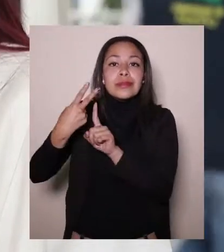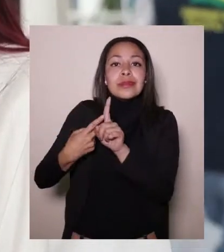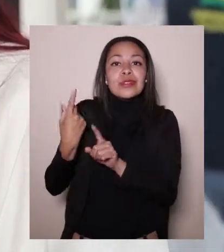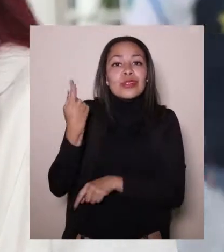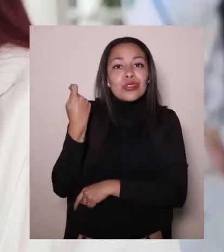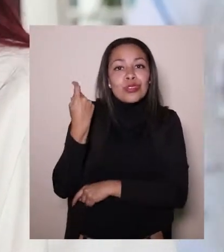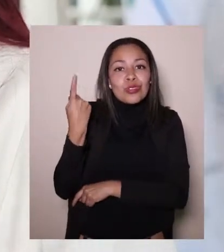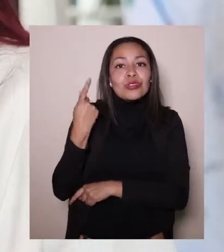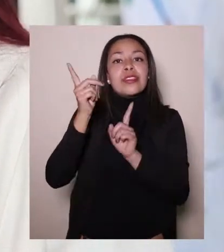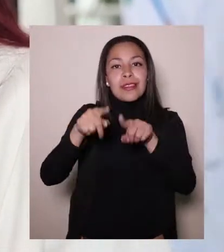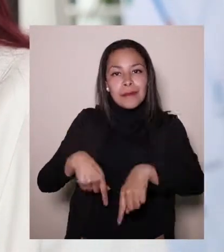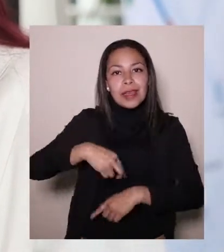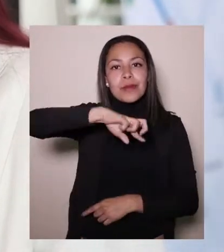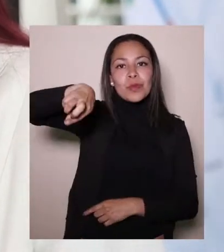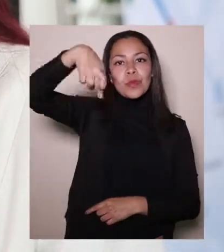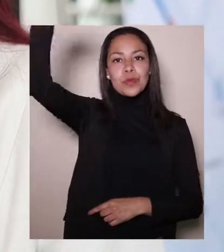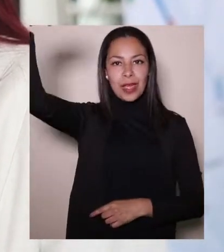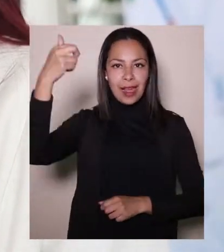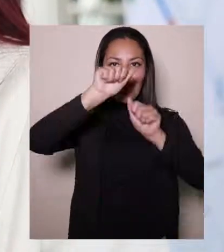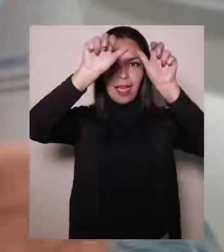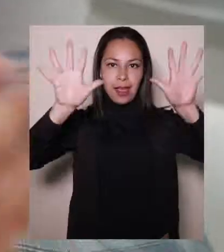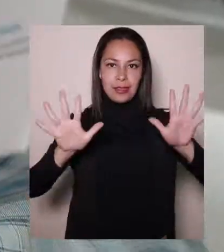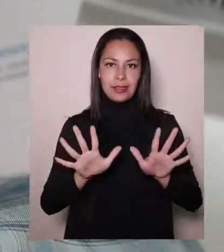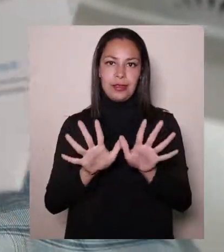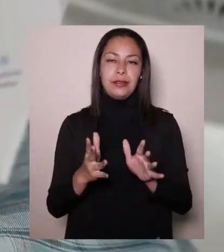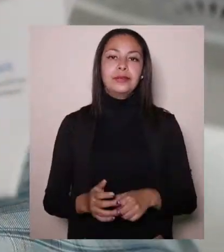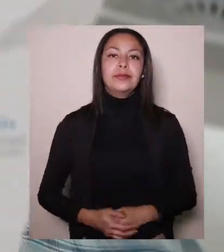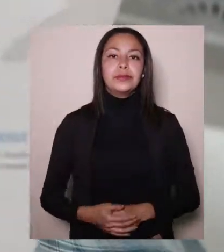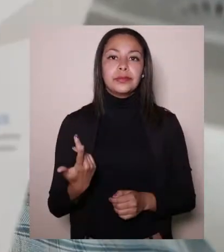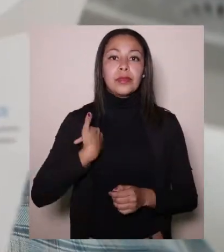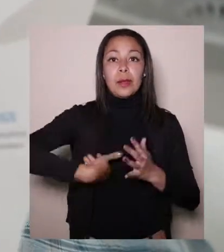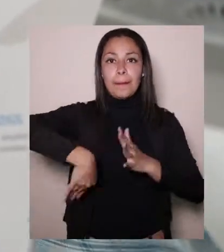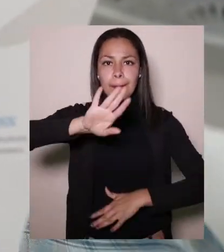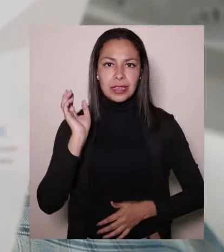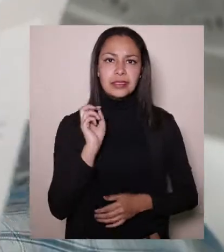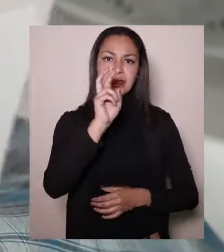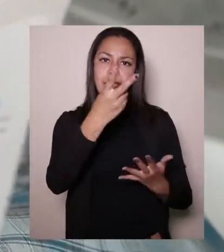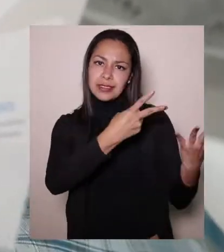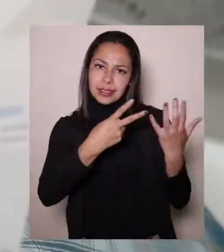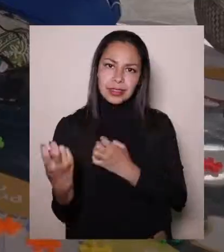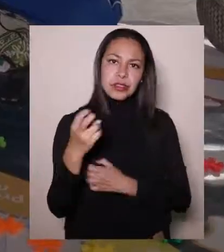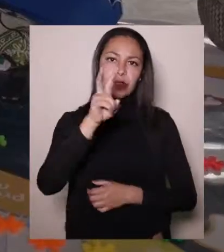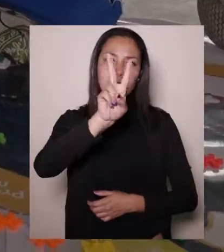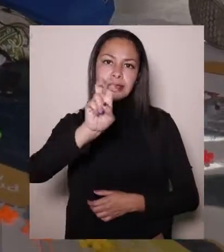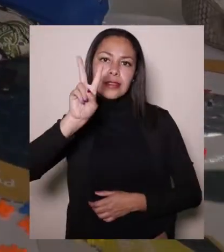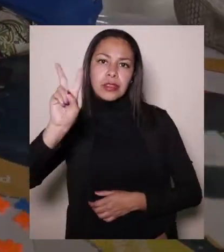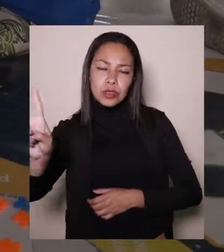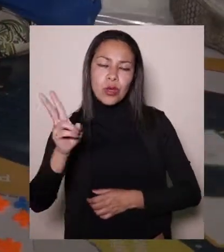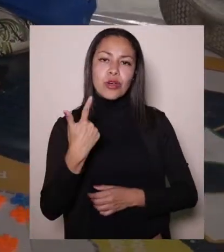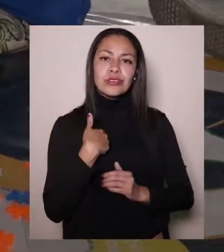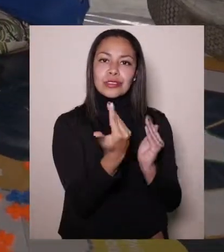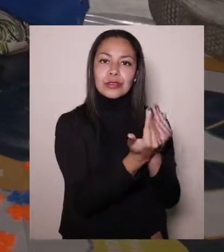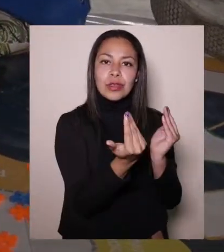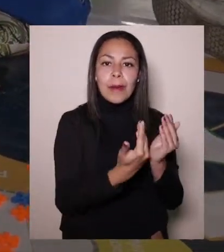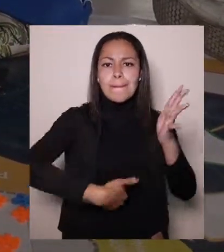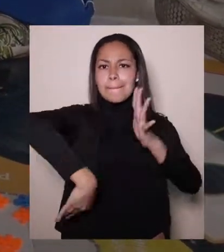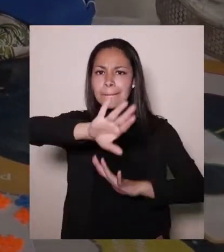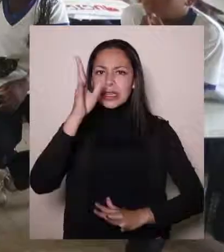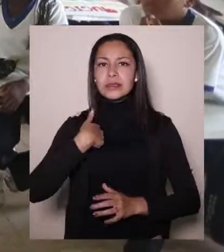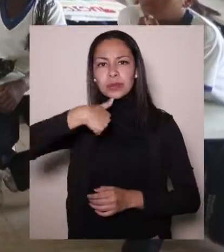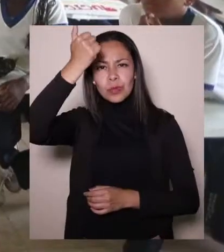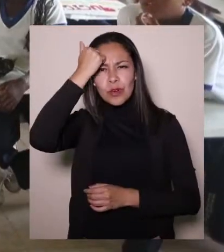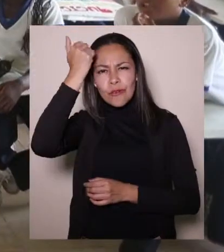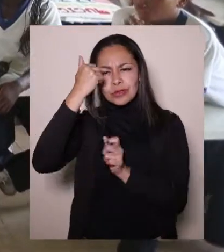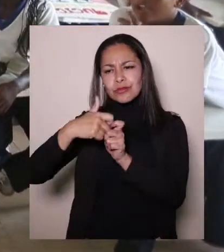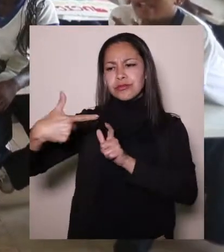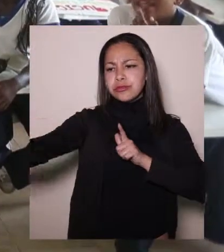2 meses y apenas llegamos de lo que es Aldana y Pupiales. Hasta el momento, más de 772 estudiantes y